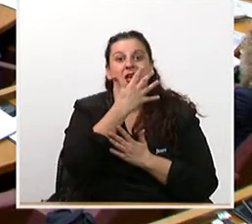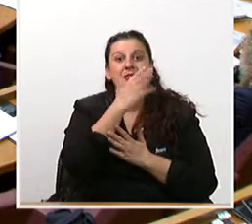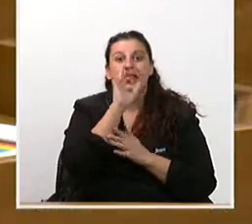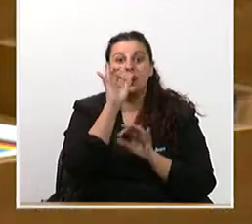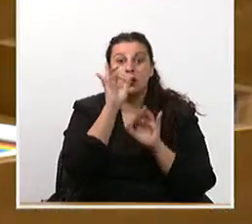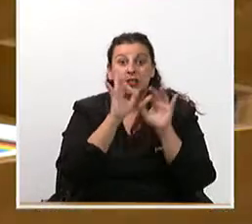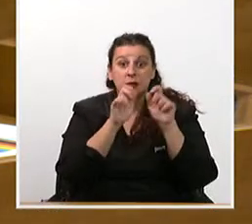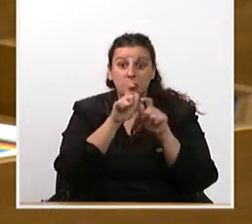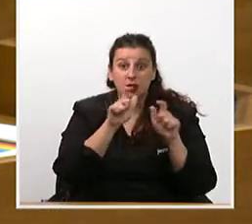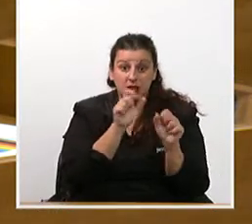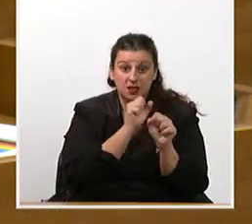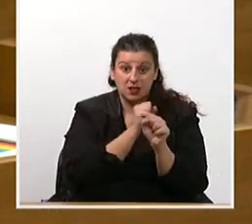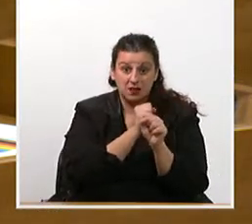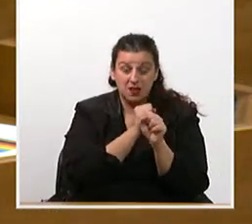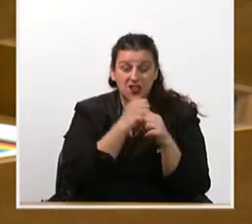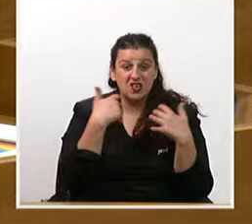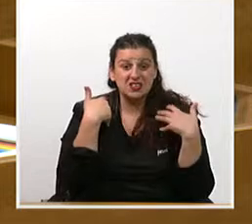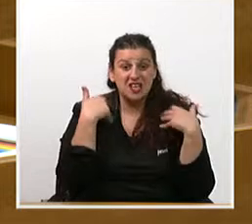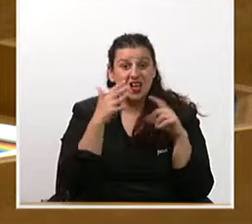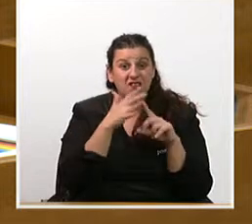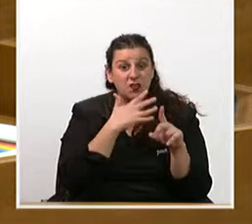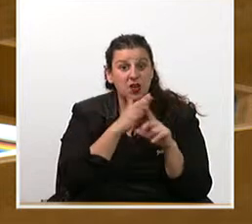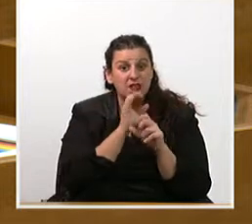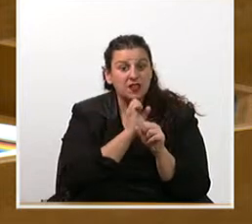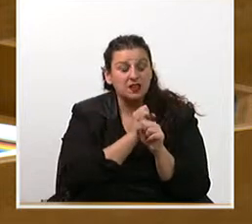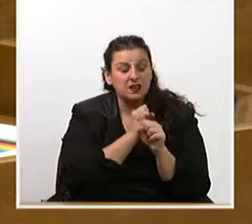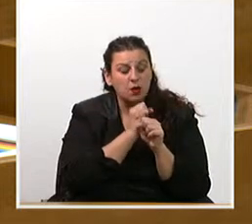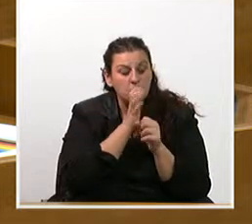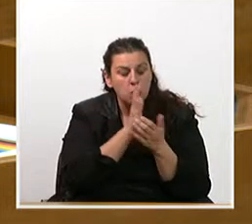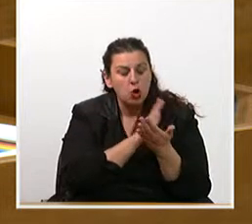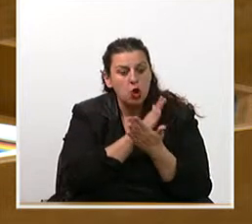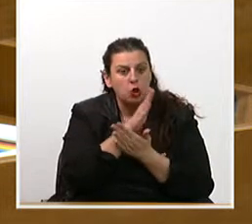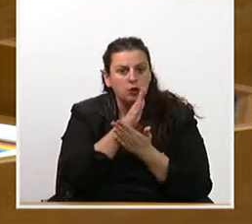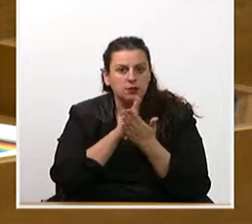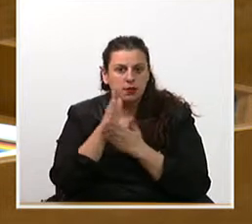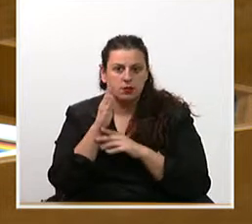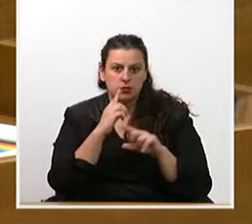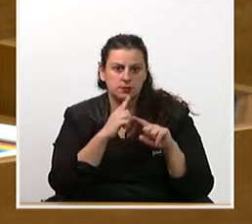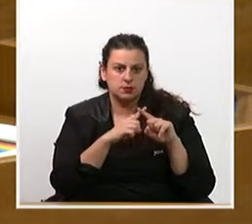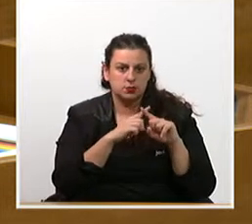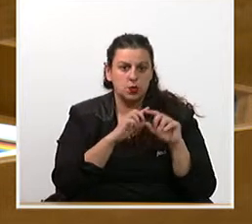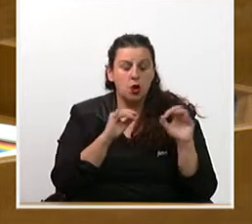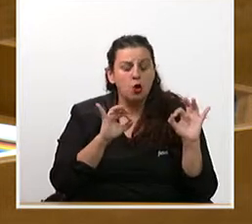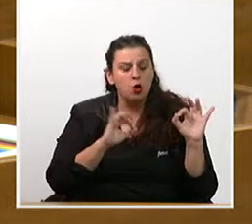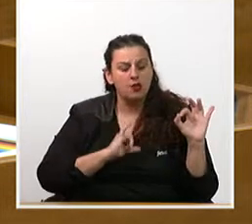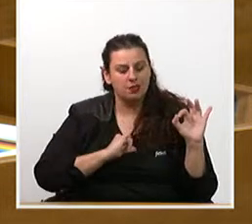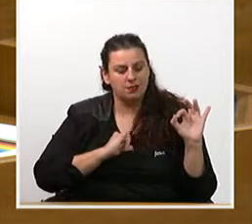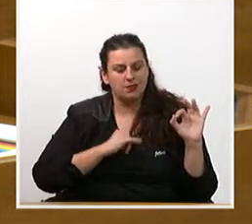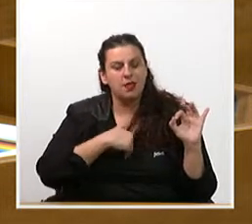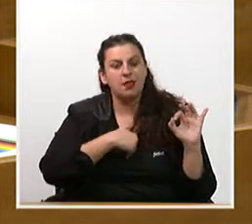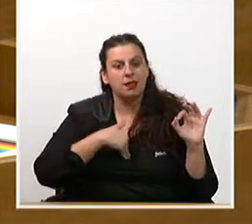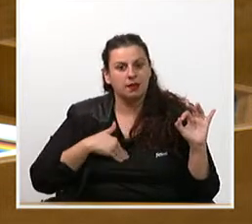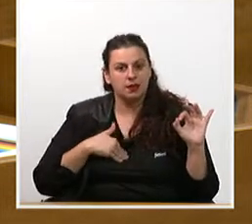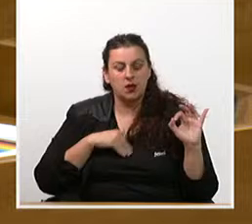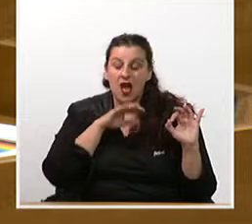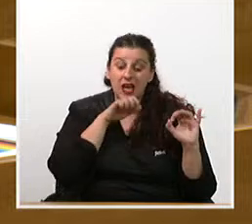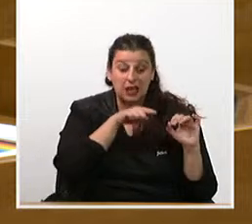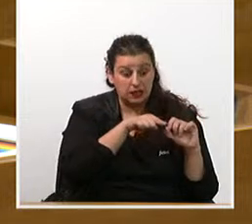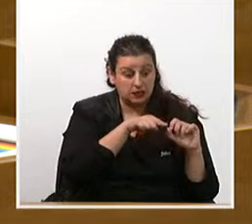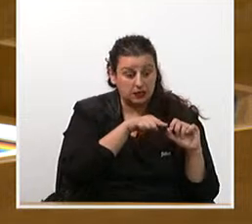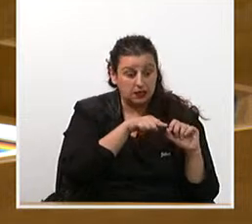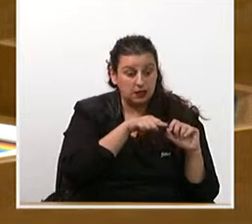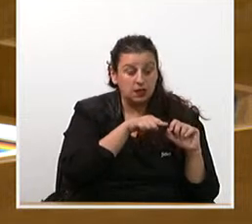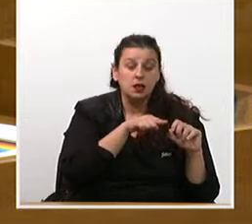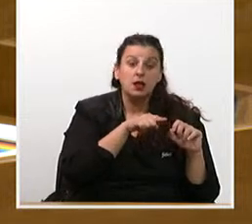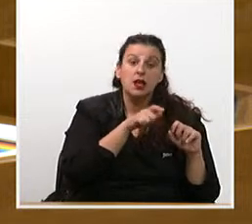50 han el la se sex la se iden de Gere pasa toreros